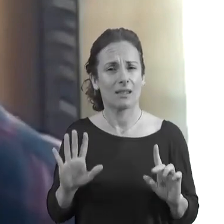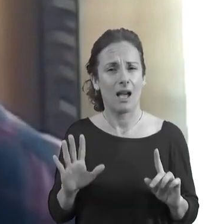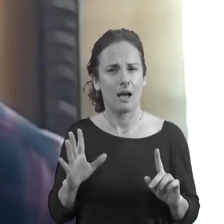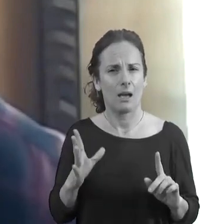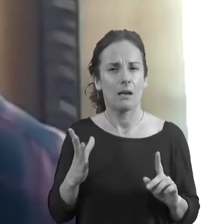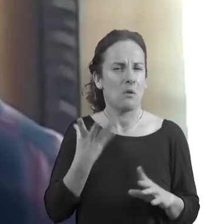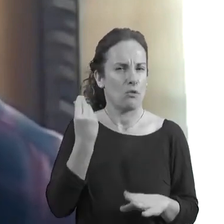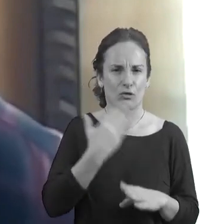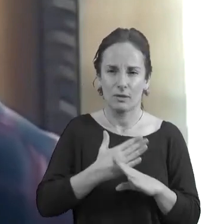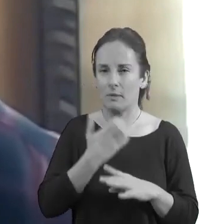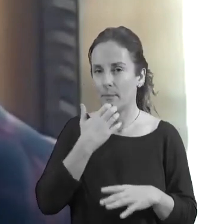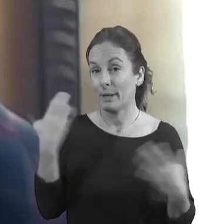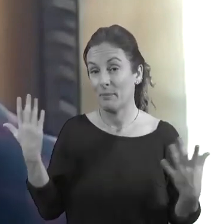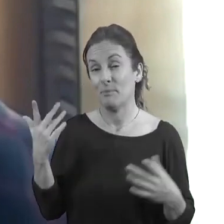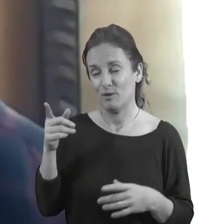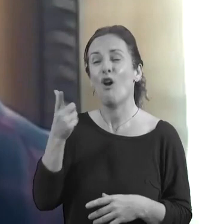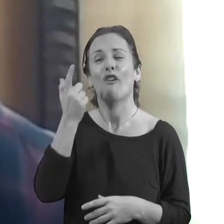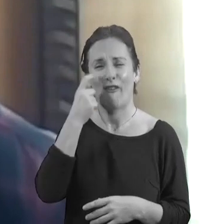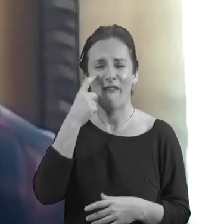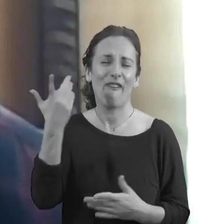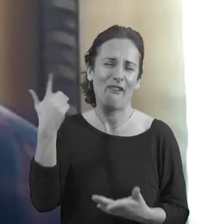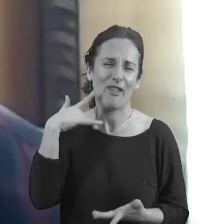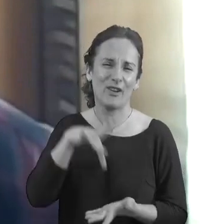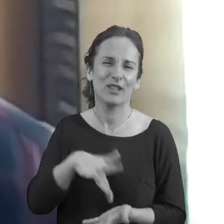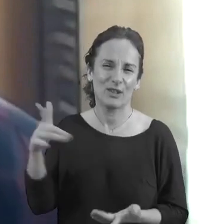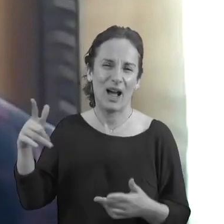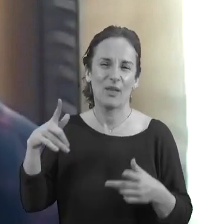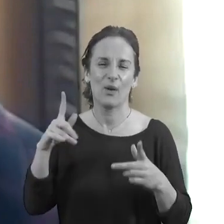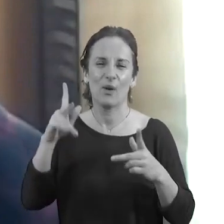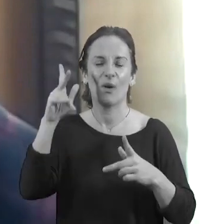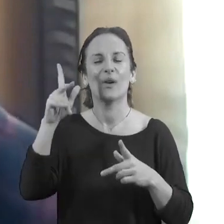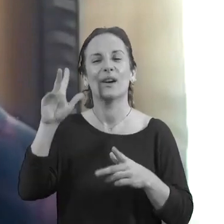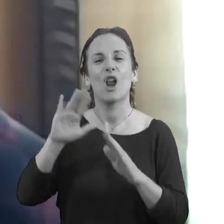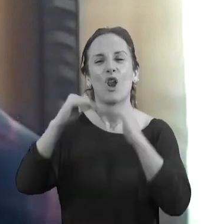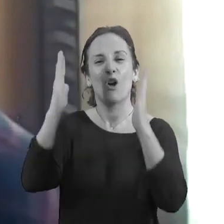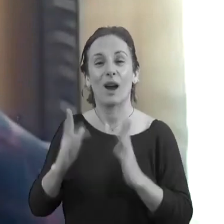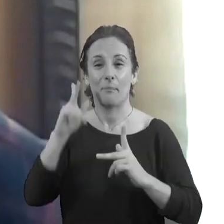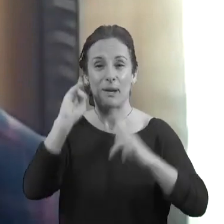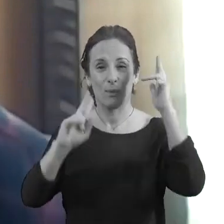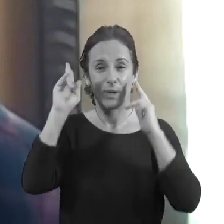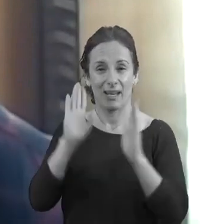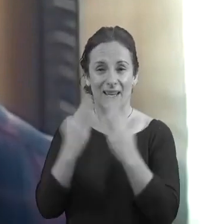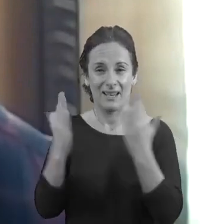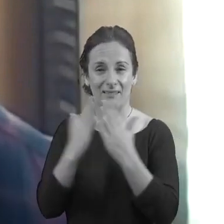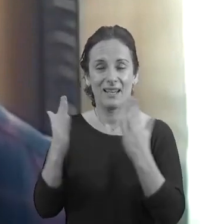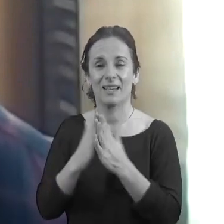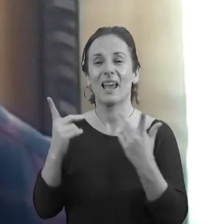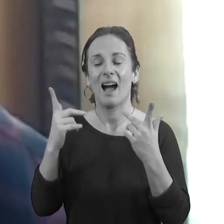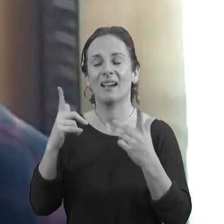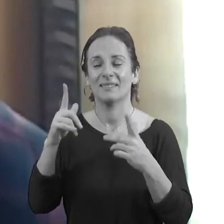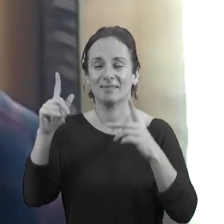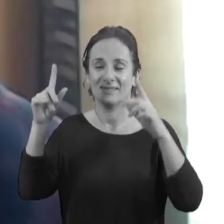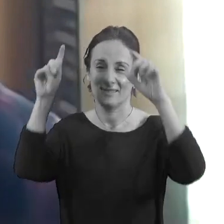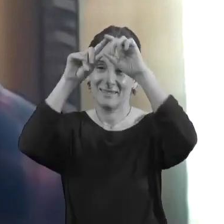¿no? Conozco Oficios Terrestres, la última vez que estuve en